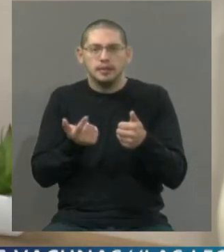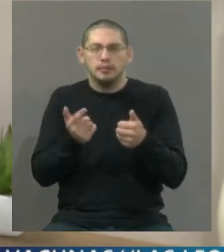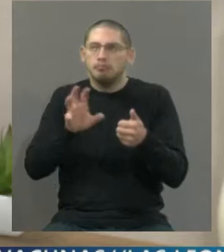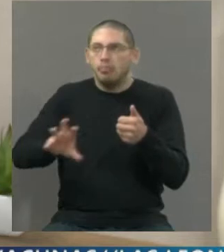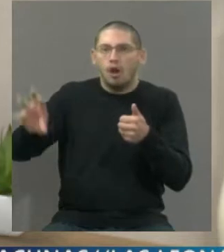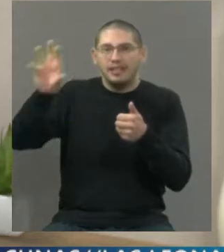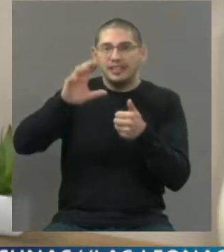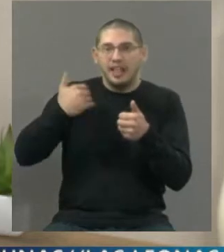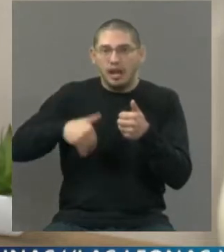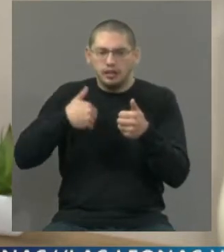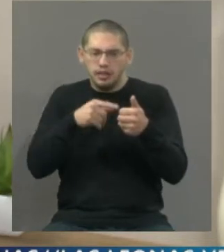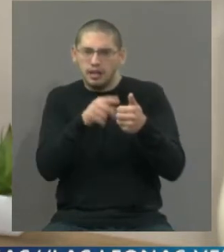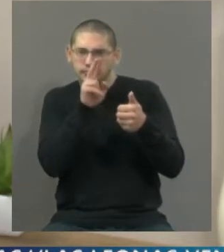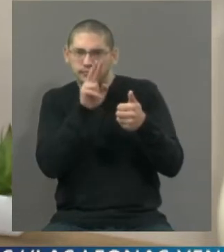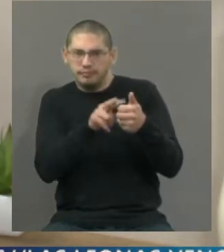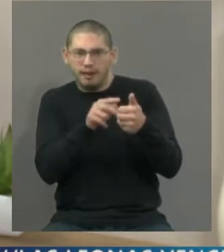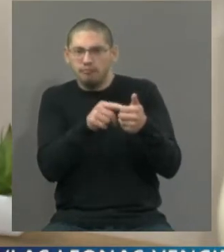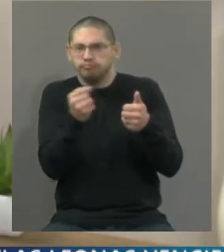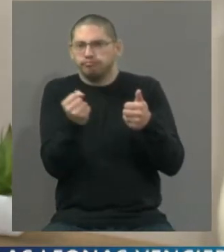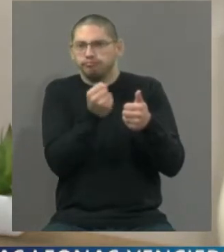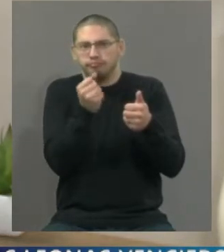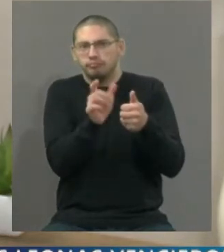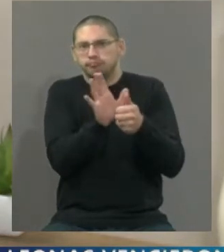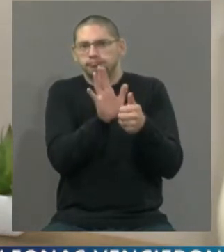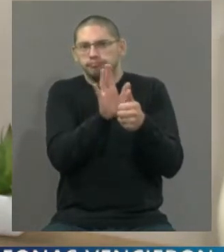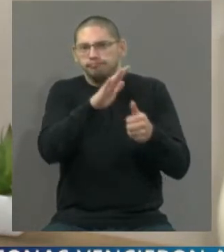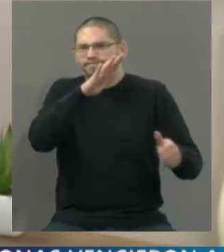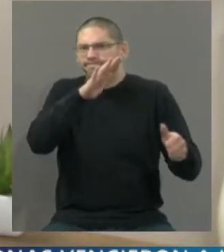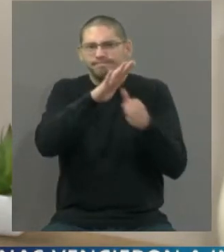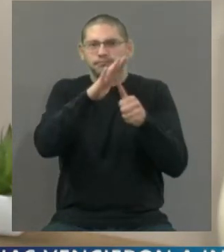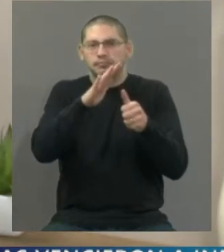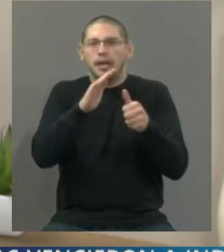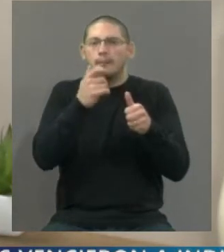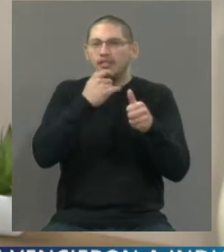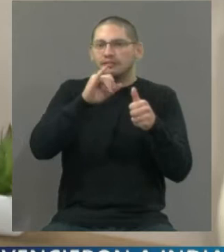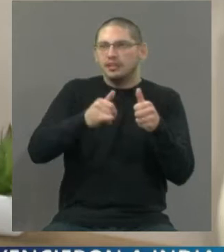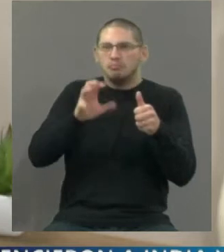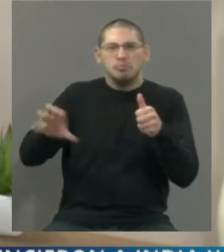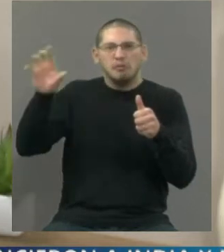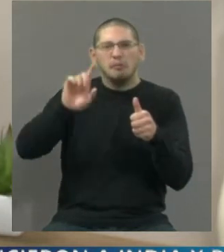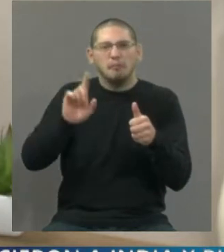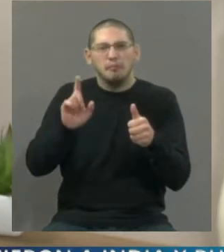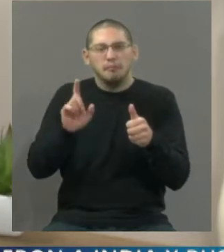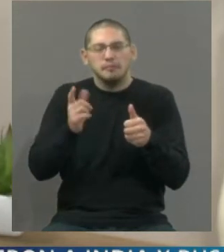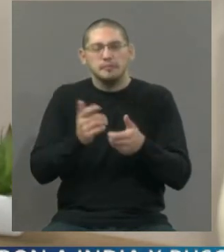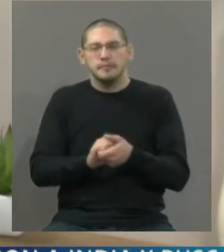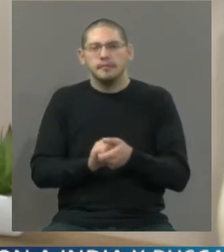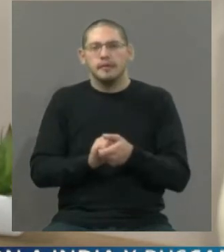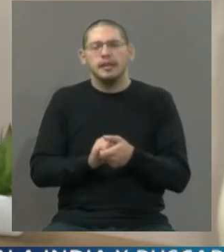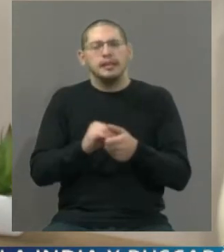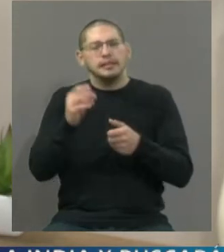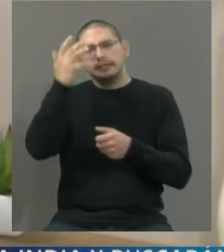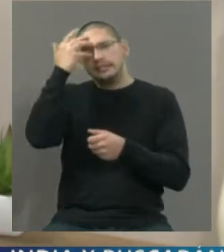provincias argentinas sea tan representativo San Martín como si lo es para Mendoza. Contanos algunas de las situaciones que vivió San